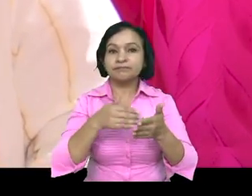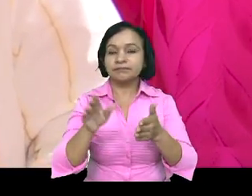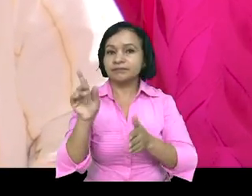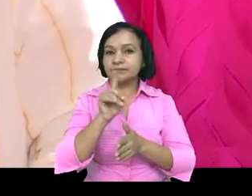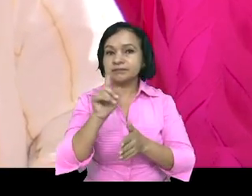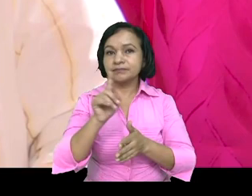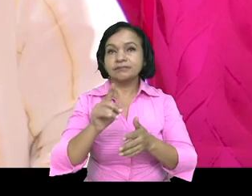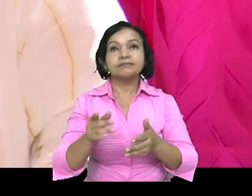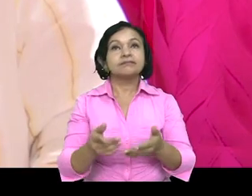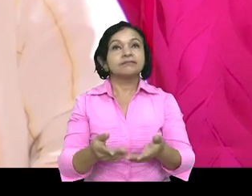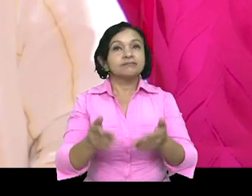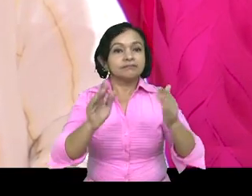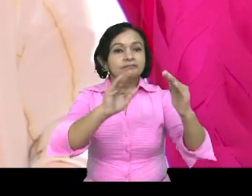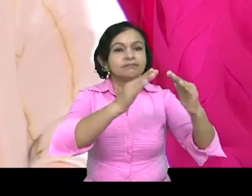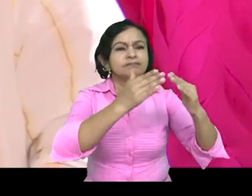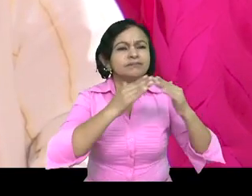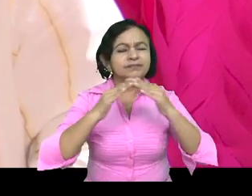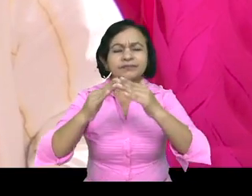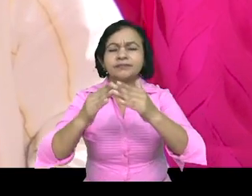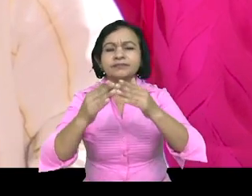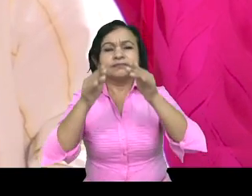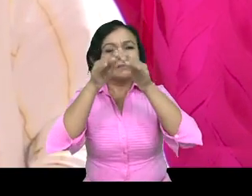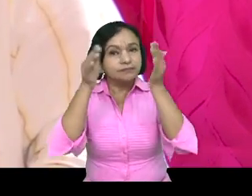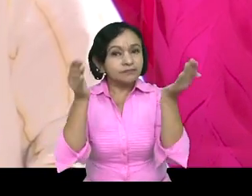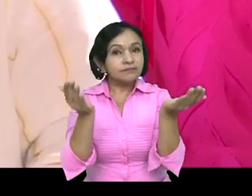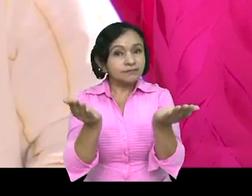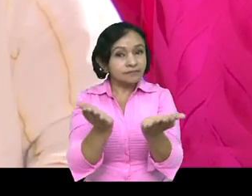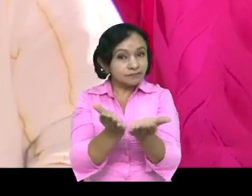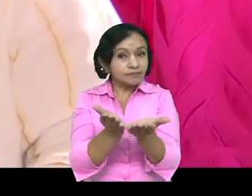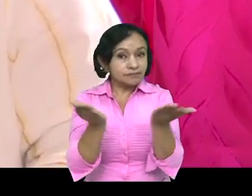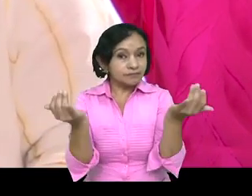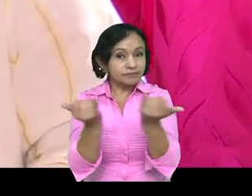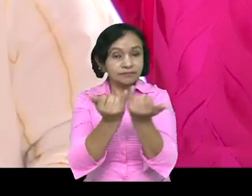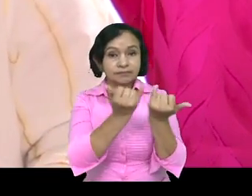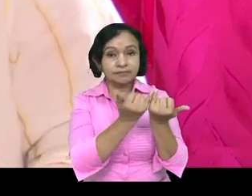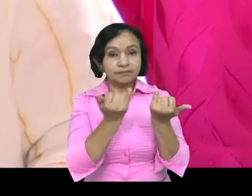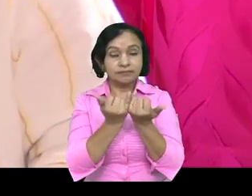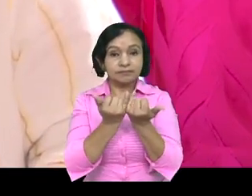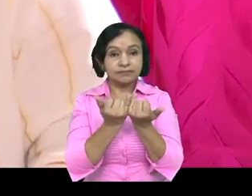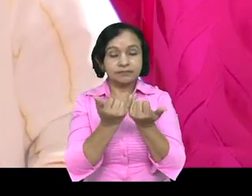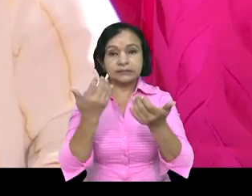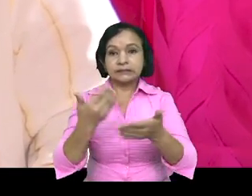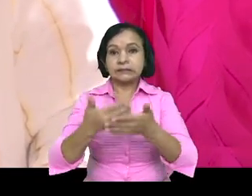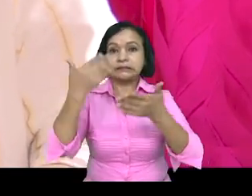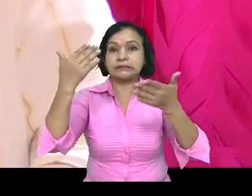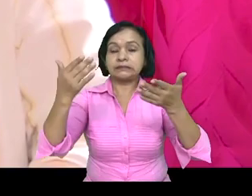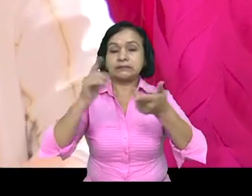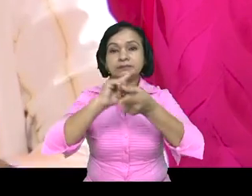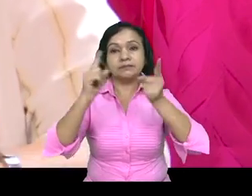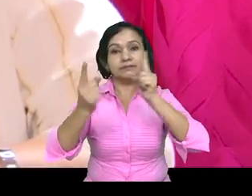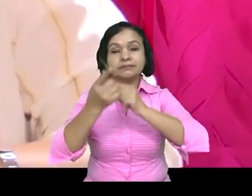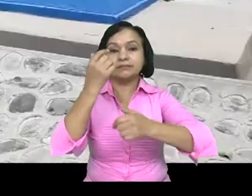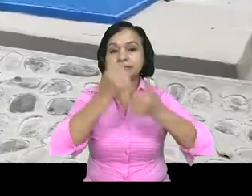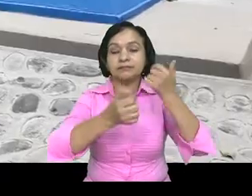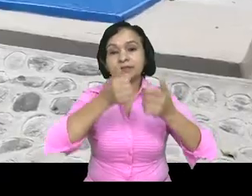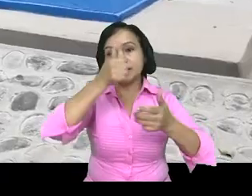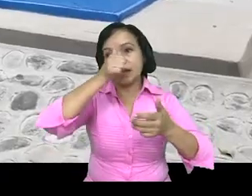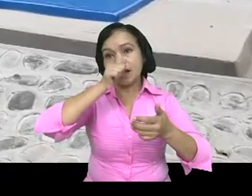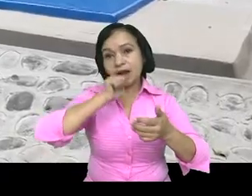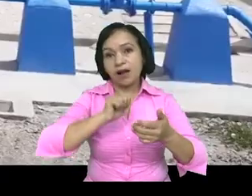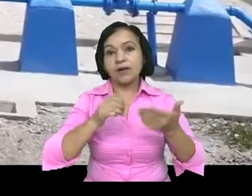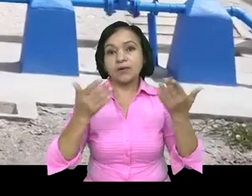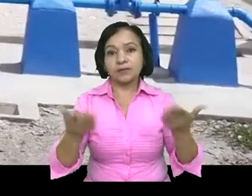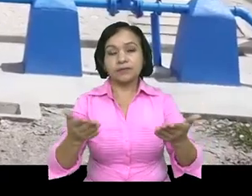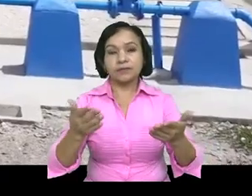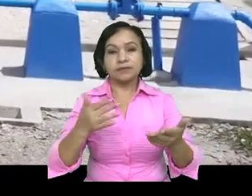aquí nosotros tenemos barrios y a nivel mundial sabemos, ¿verdad?, que el calentamiento global ha venido afectando todo el manto acuífero. Construir